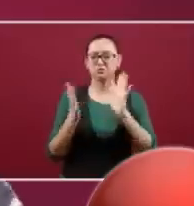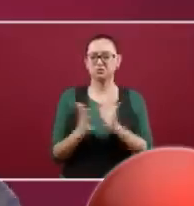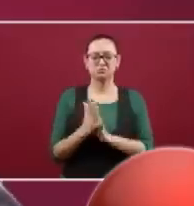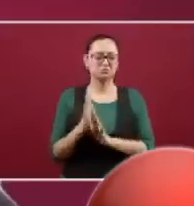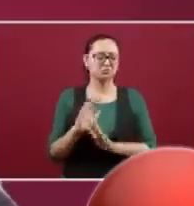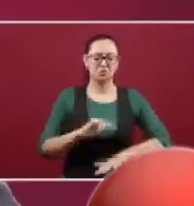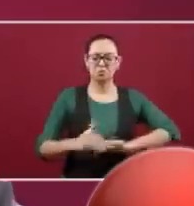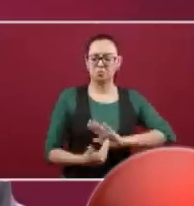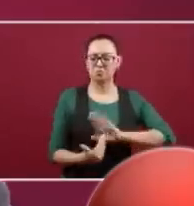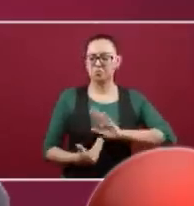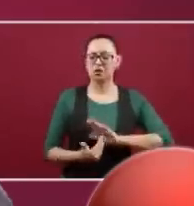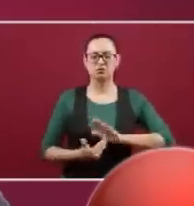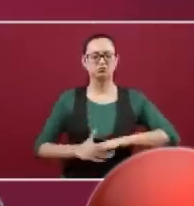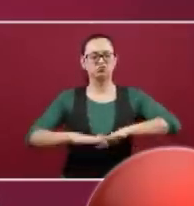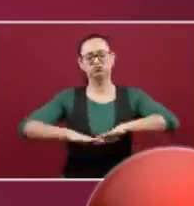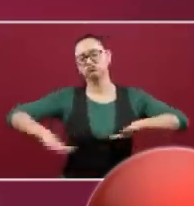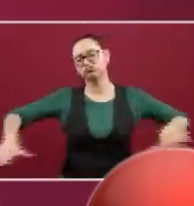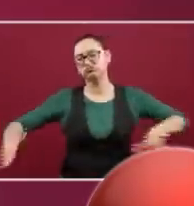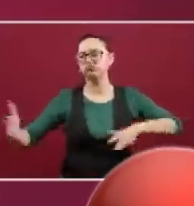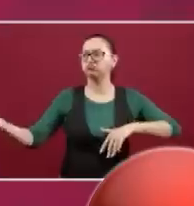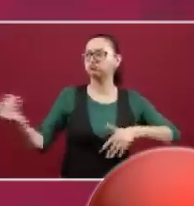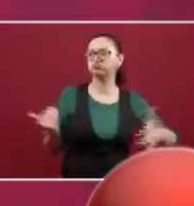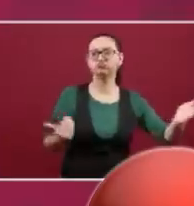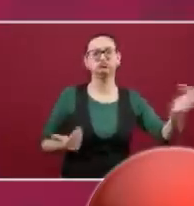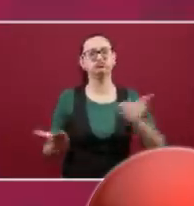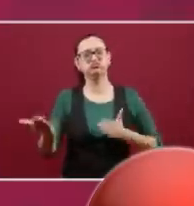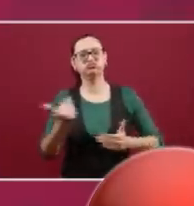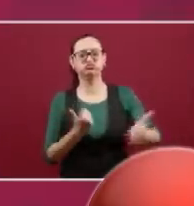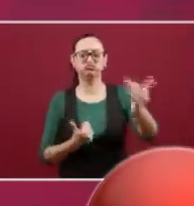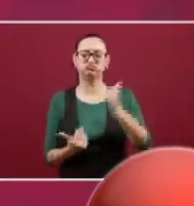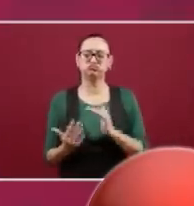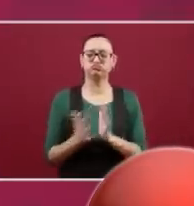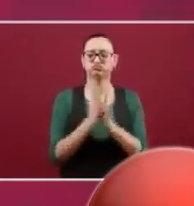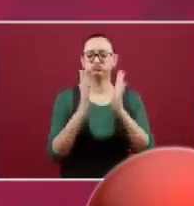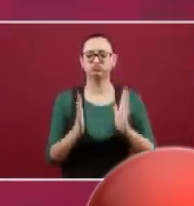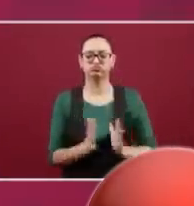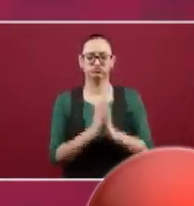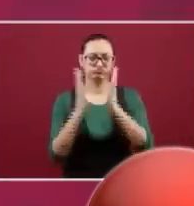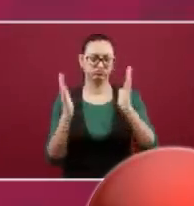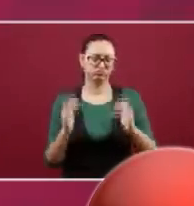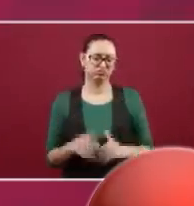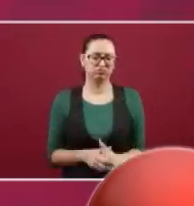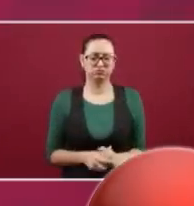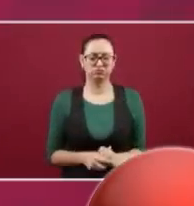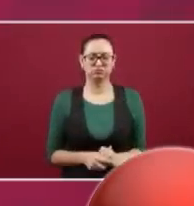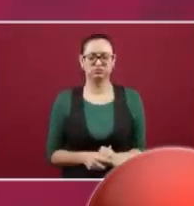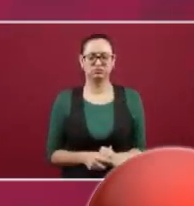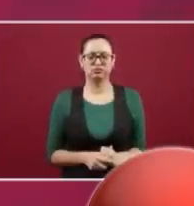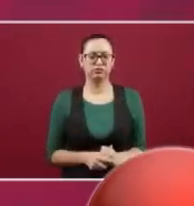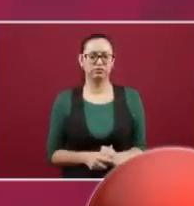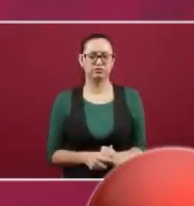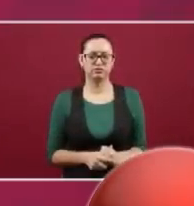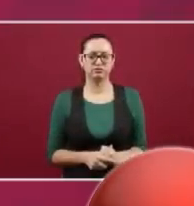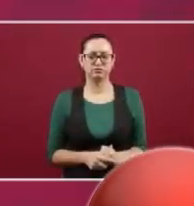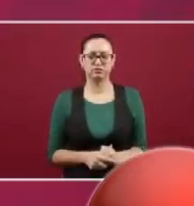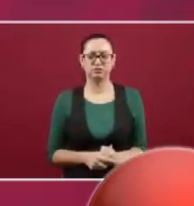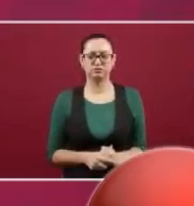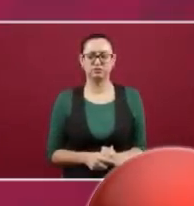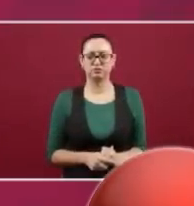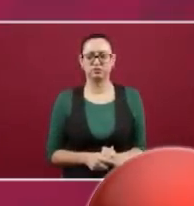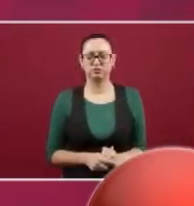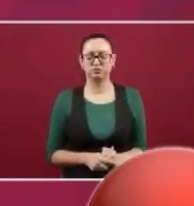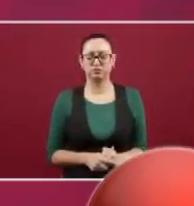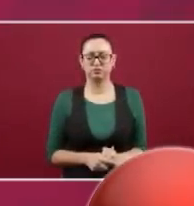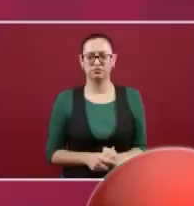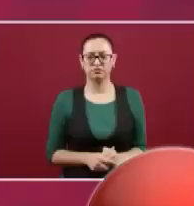mesas y como se está establecido en la ley,